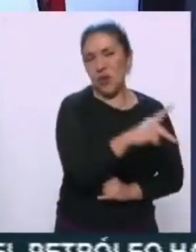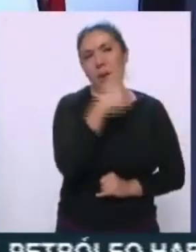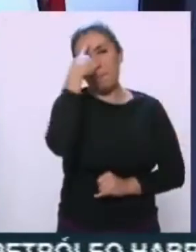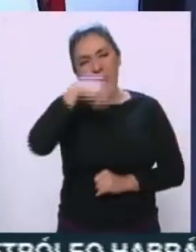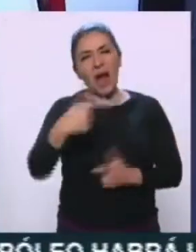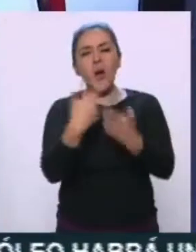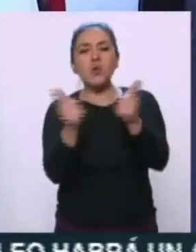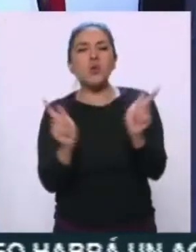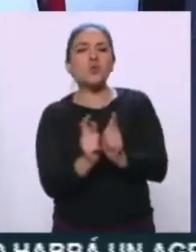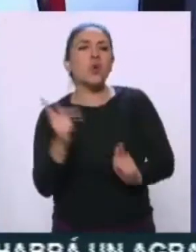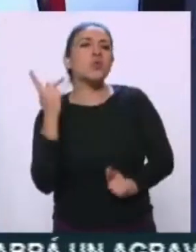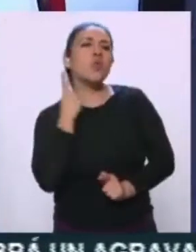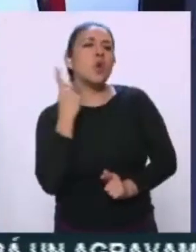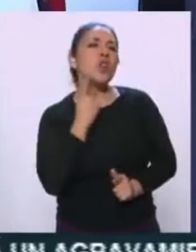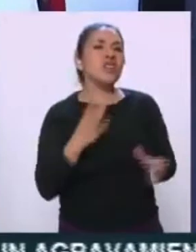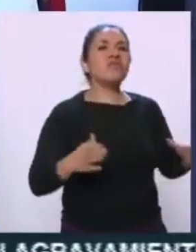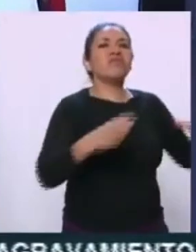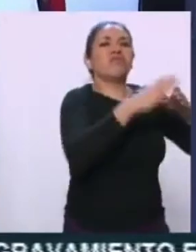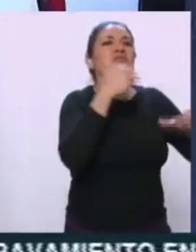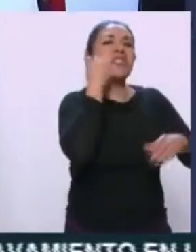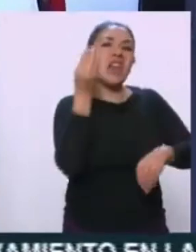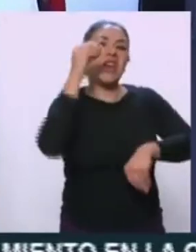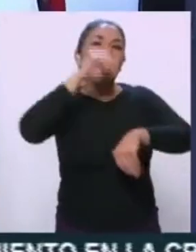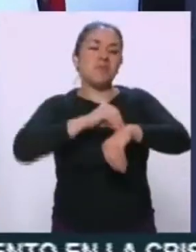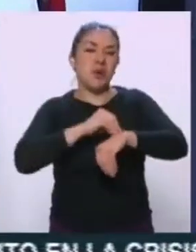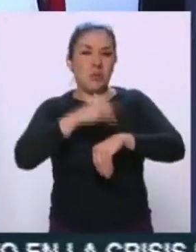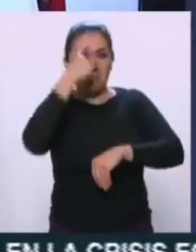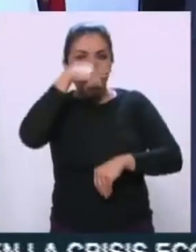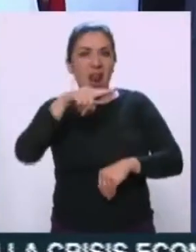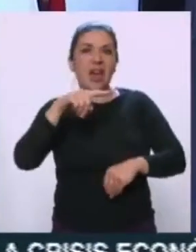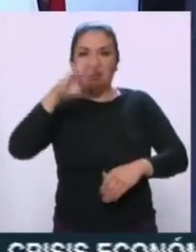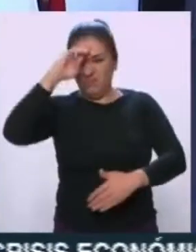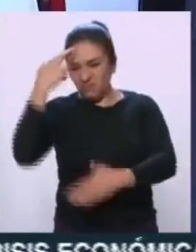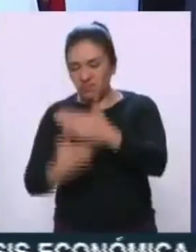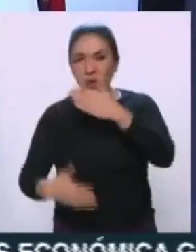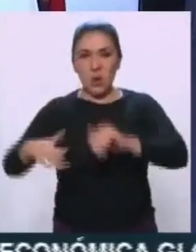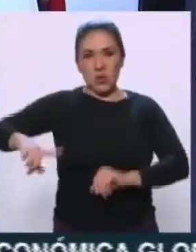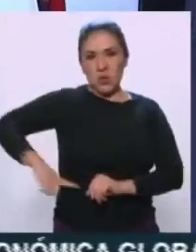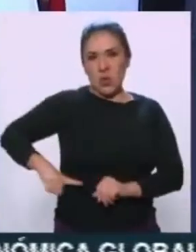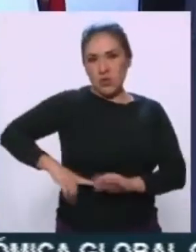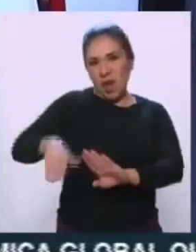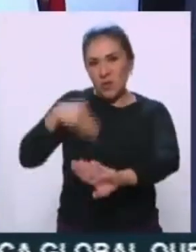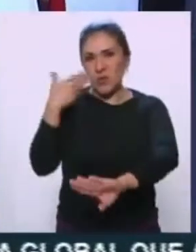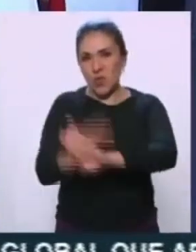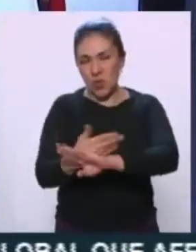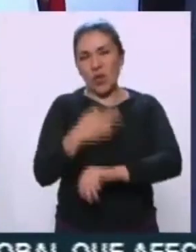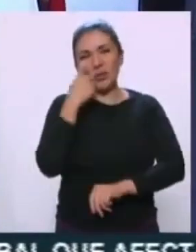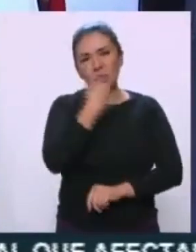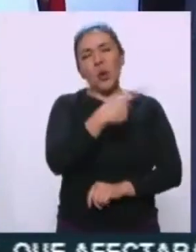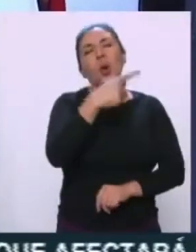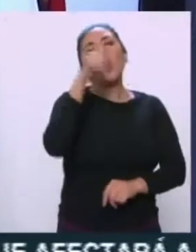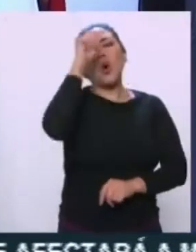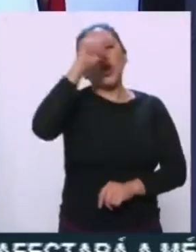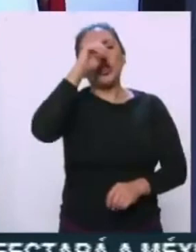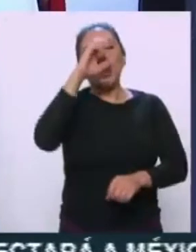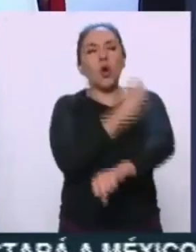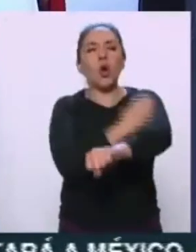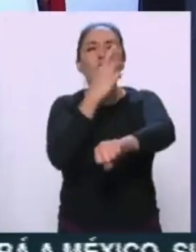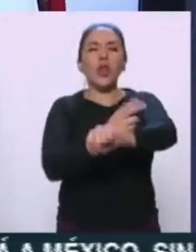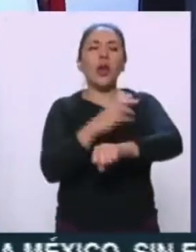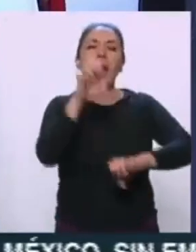de alguna de las élites que han promovido el golpismo, el Consejo Coordinador Empresarial,